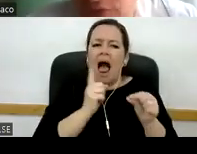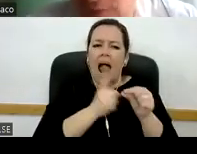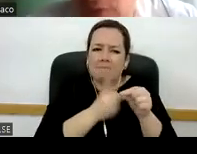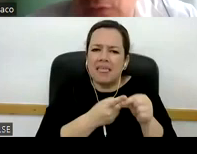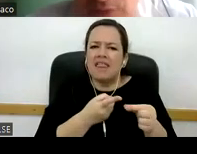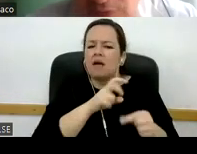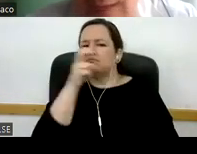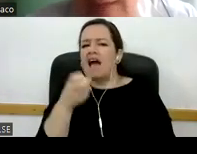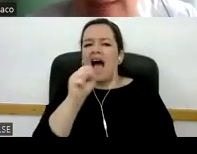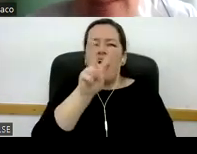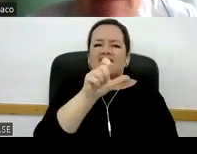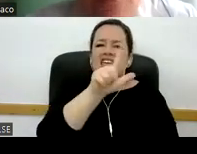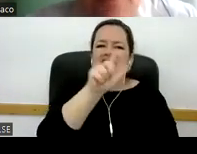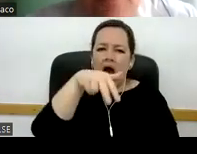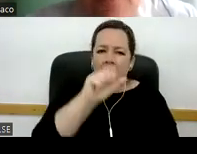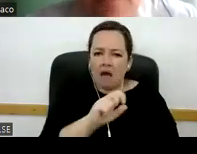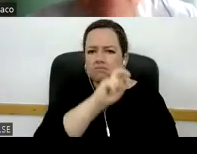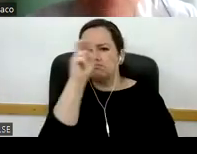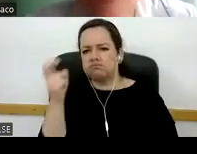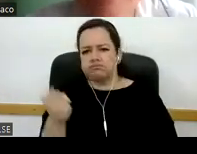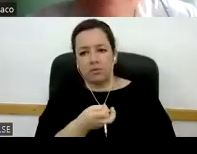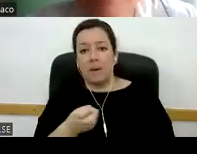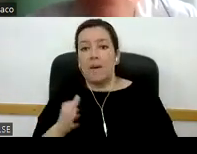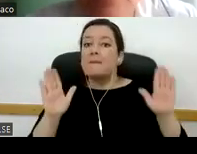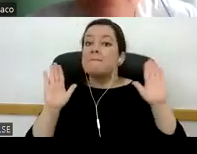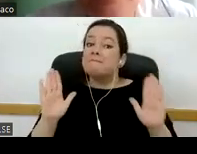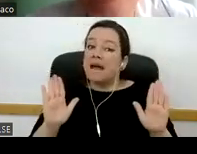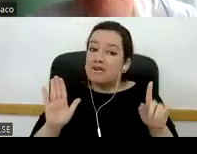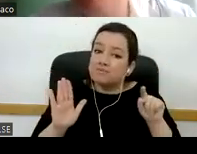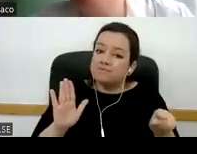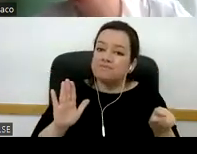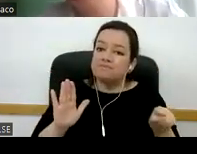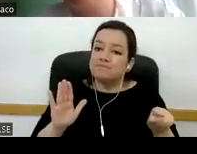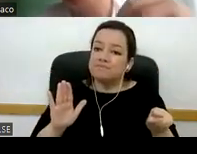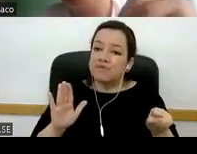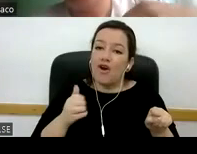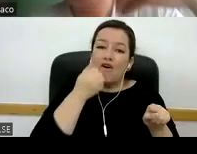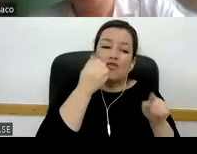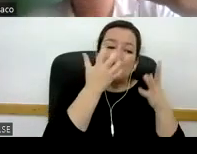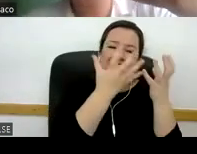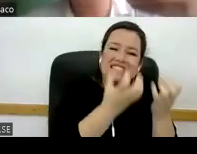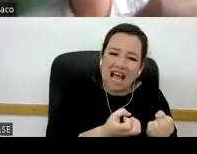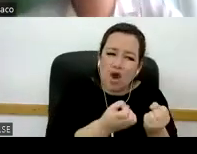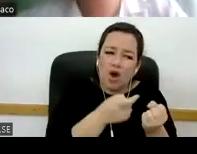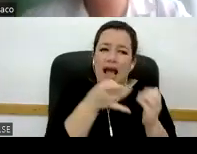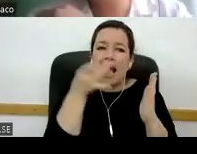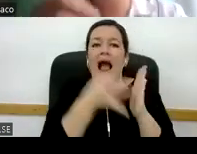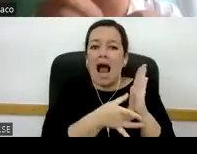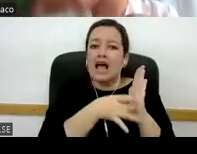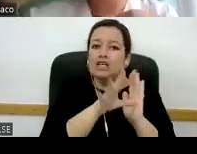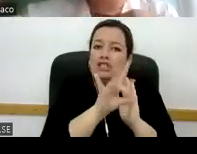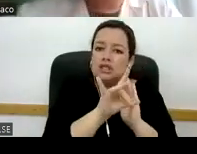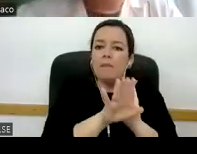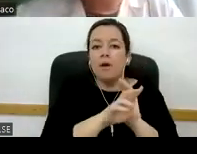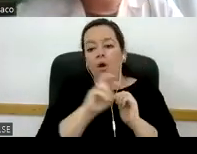son buenísimos, sobre todo las nueces, pero no tienen, son de alta calidad, pero no es